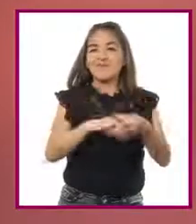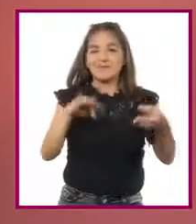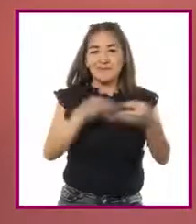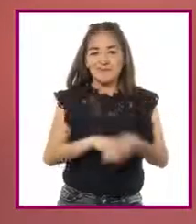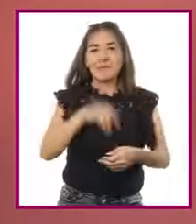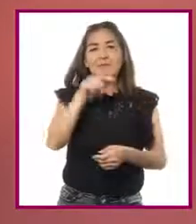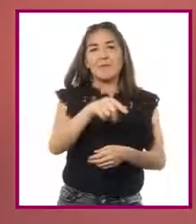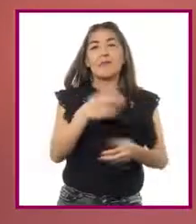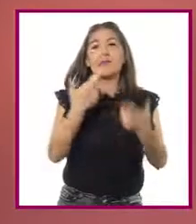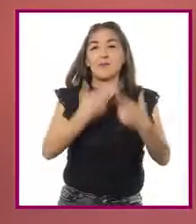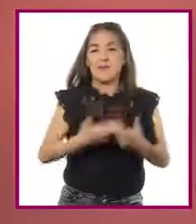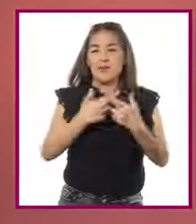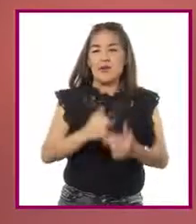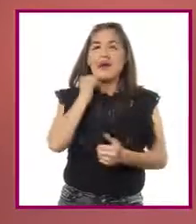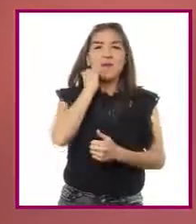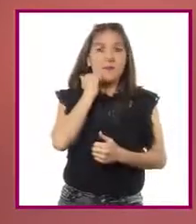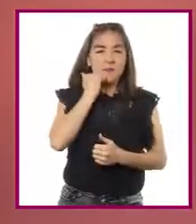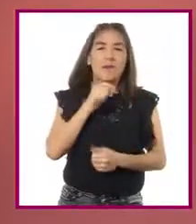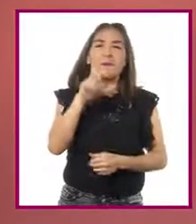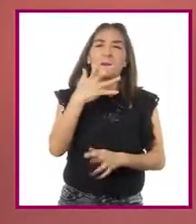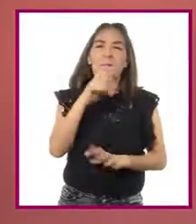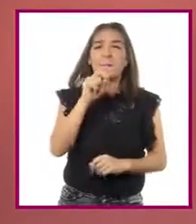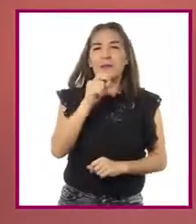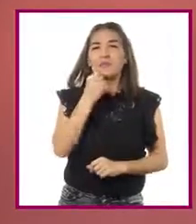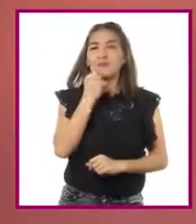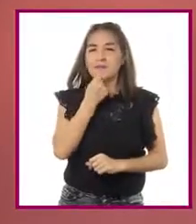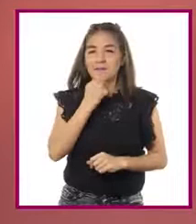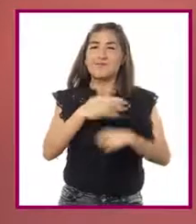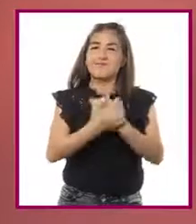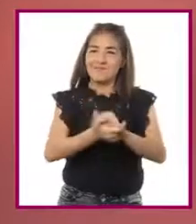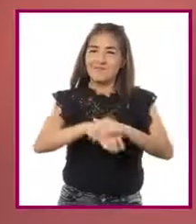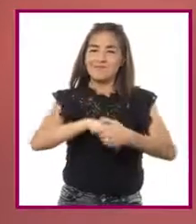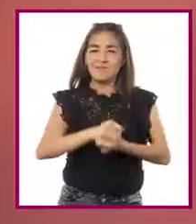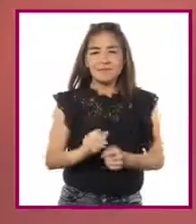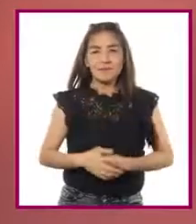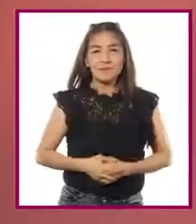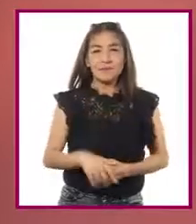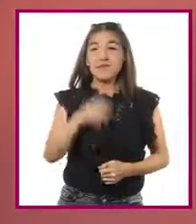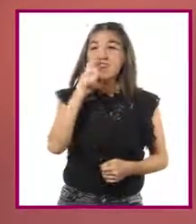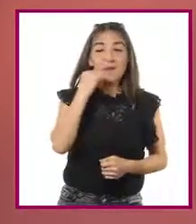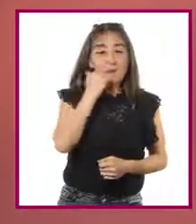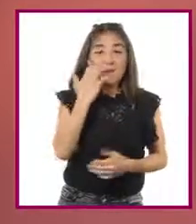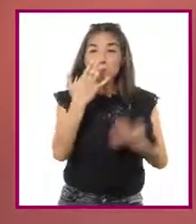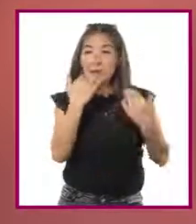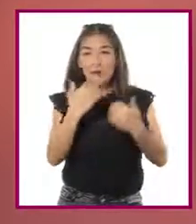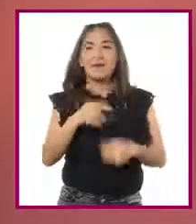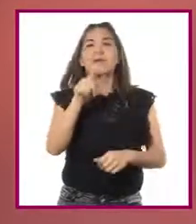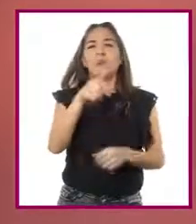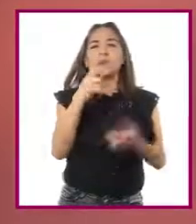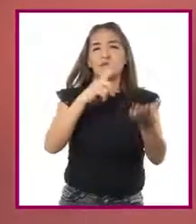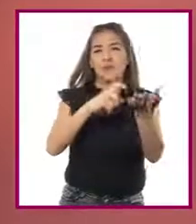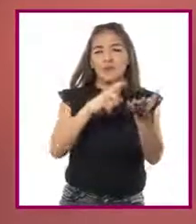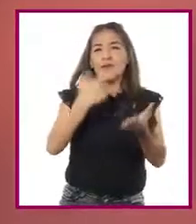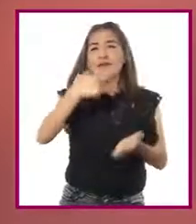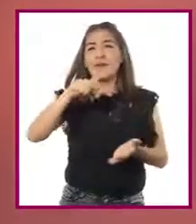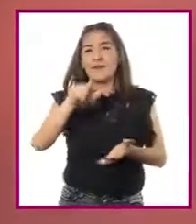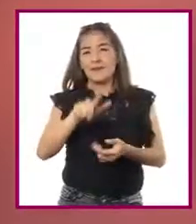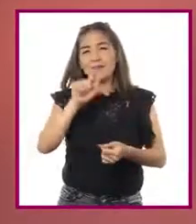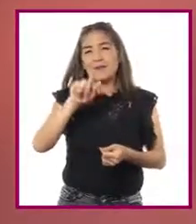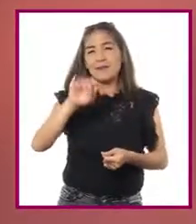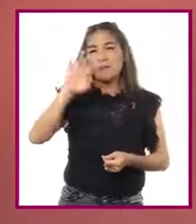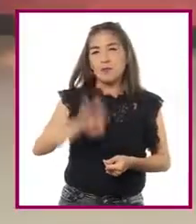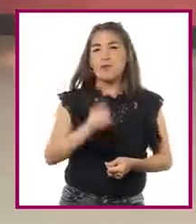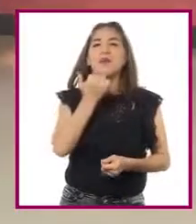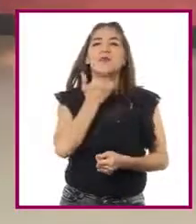con suficiente jabón por al menos 20 segundos. Si no disponen de agua y jabón, usen gel con una concentración de 70% de